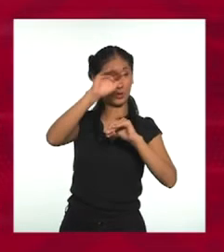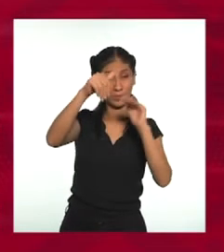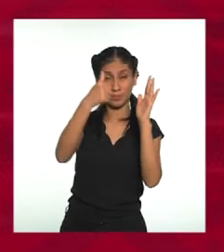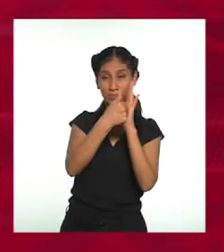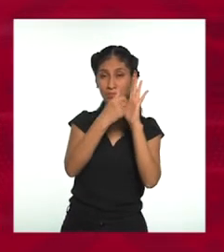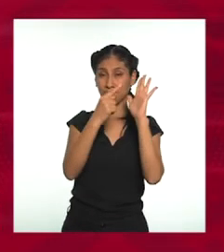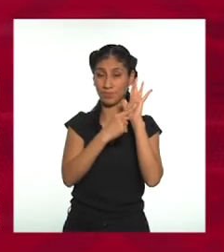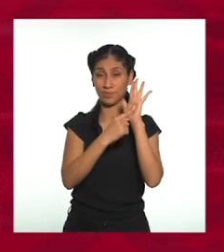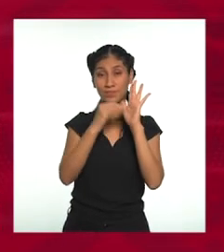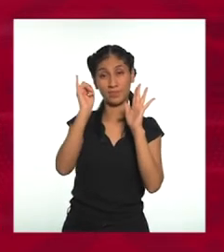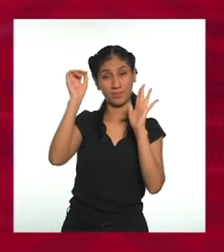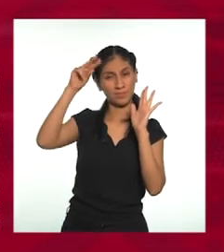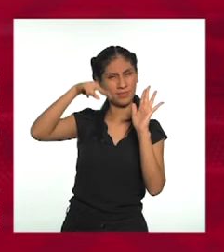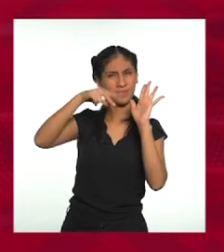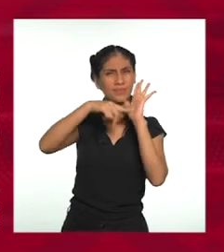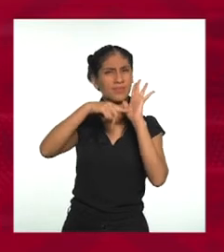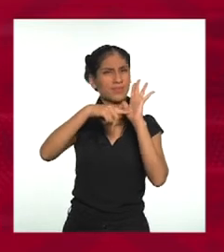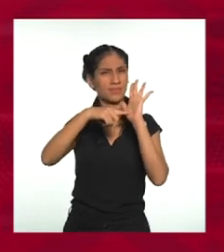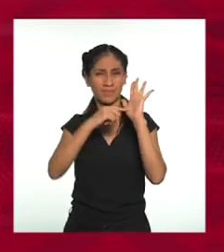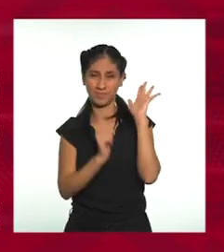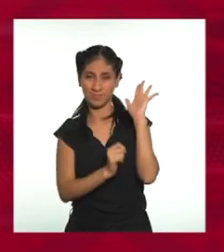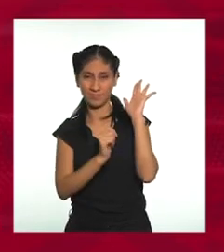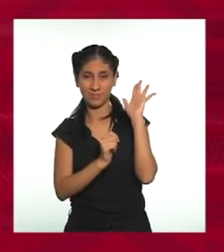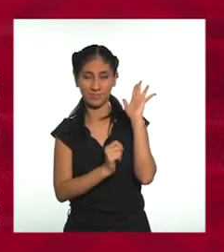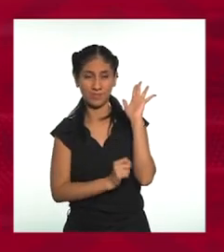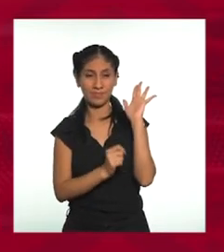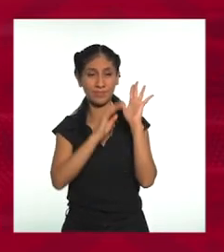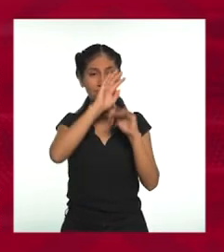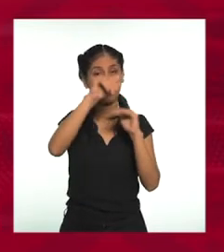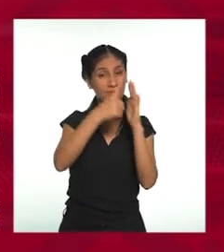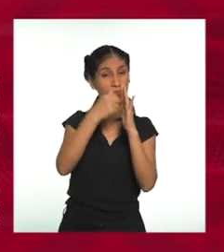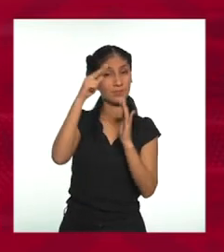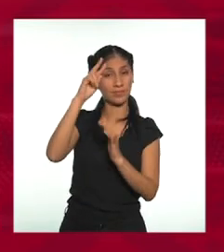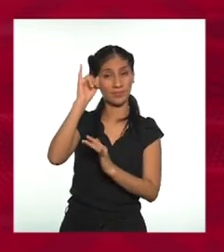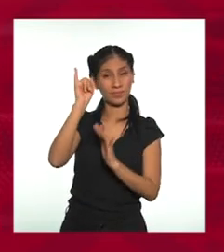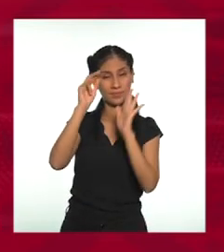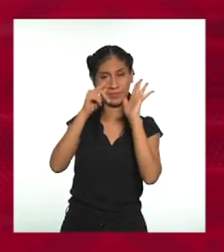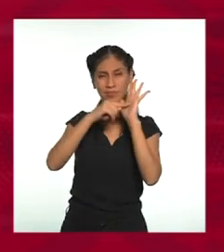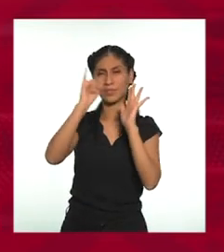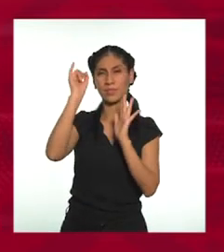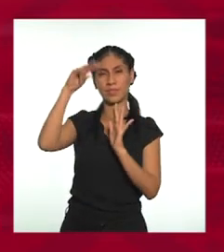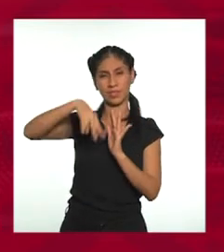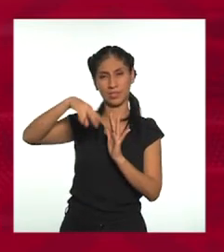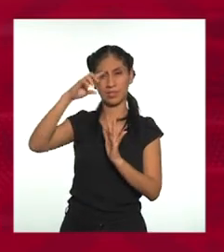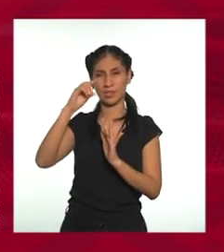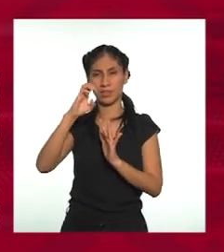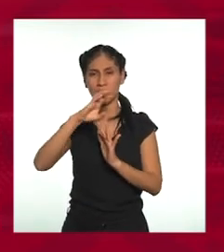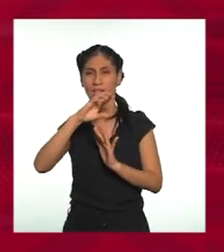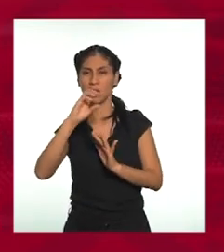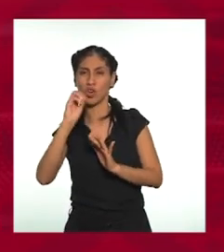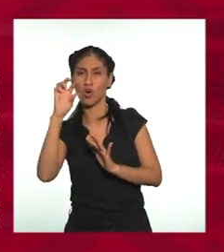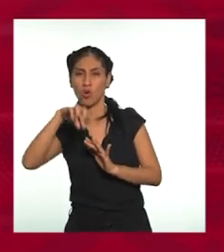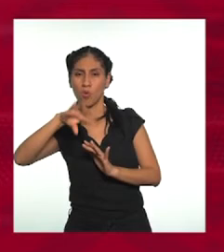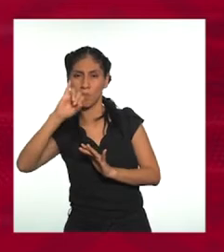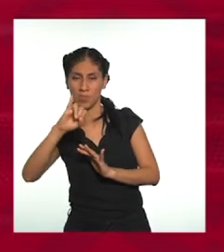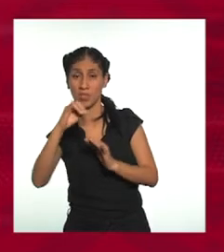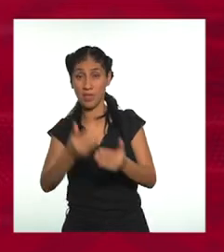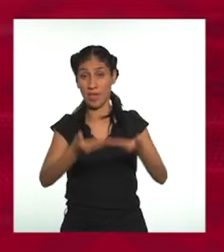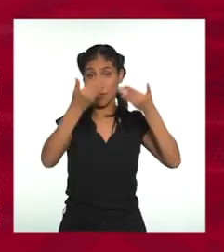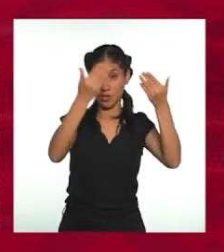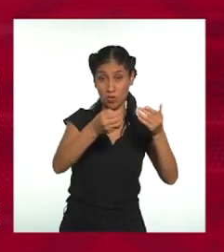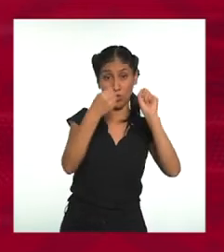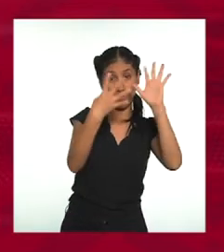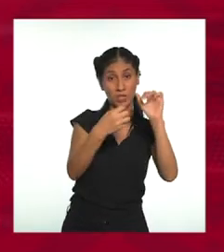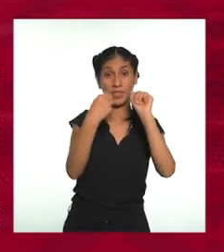de la Competencia y de la Protección de la Propiedad Intelectual, INDECOPI, entregó 96 registros